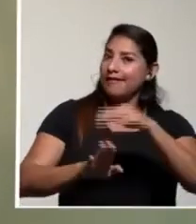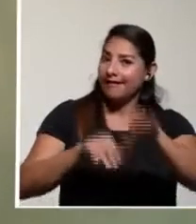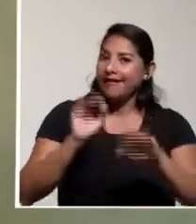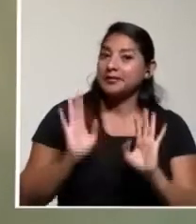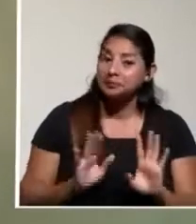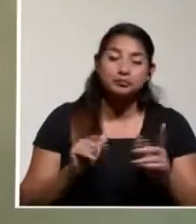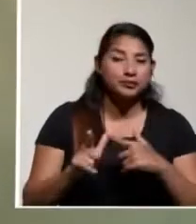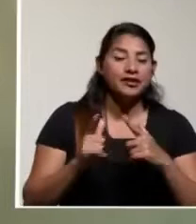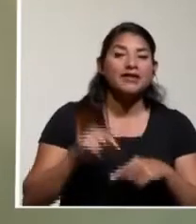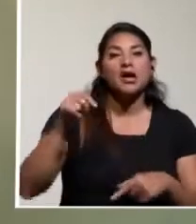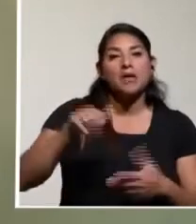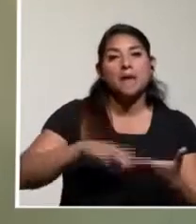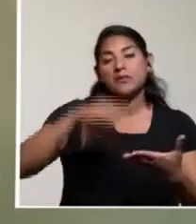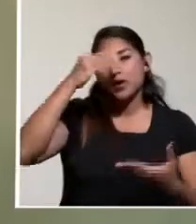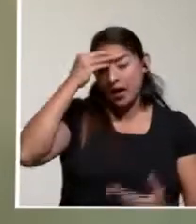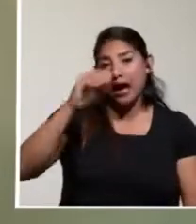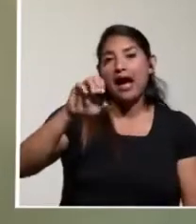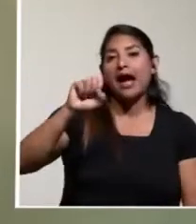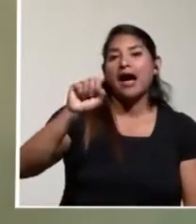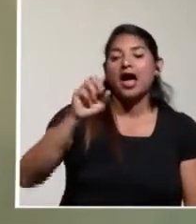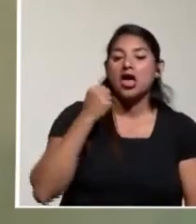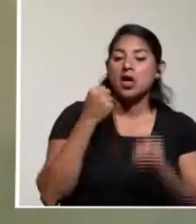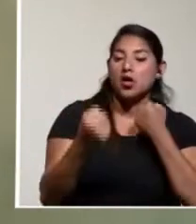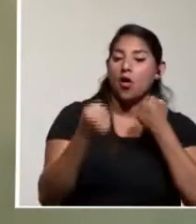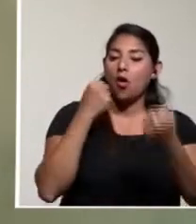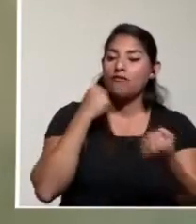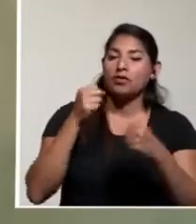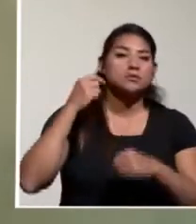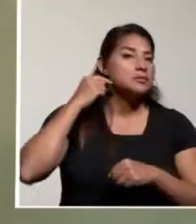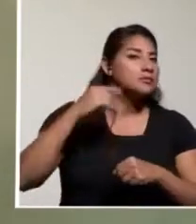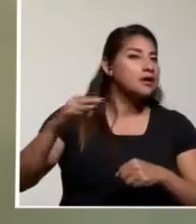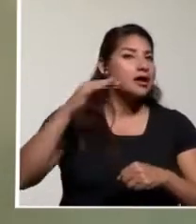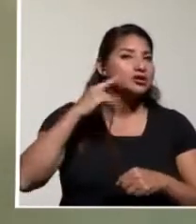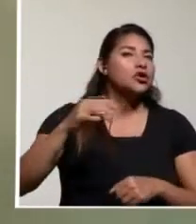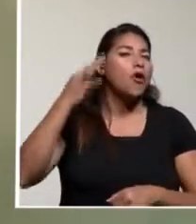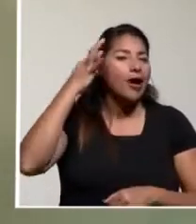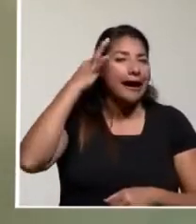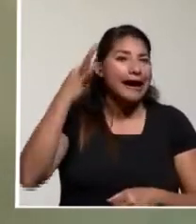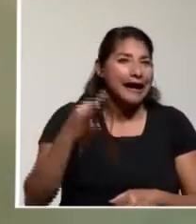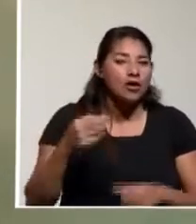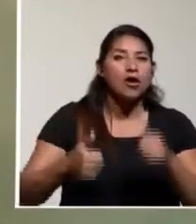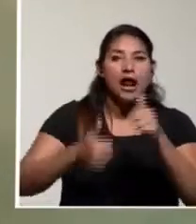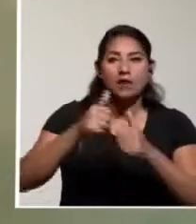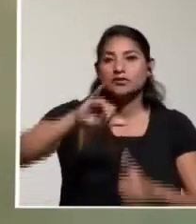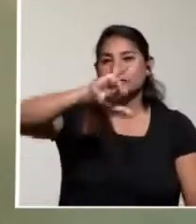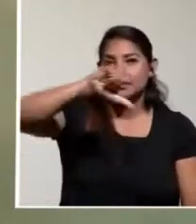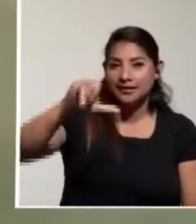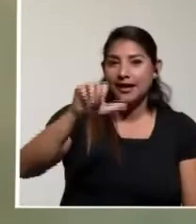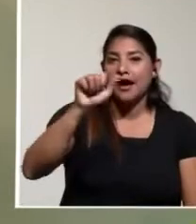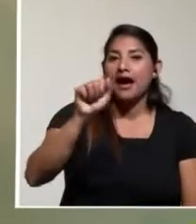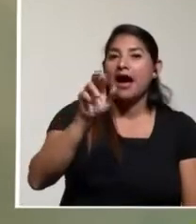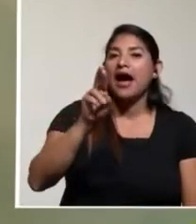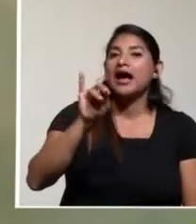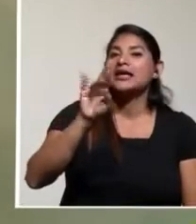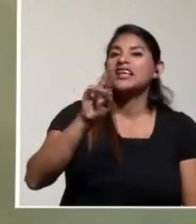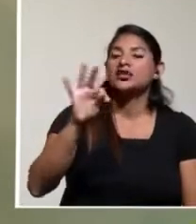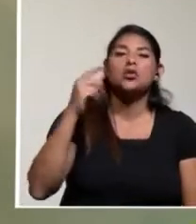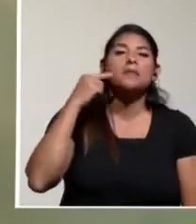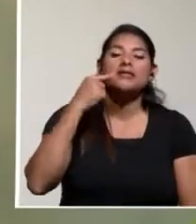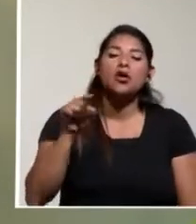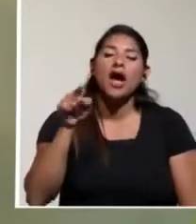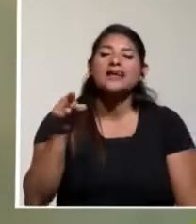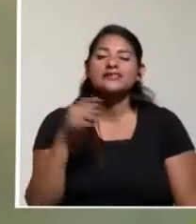Esta clase es de aeróbicos y esta es la canción que creo que yo creo que le gusta a Jairito, porque la otra vez me pidió una música